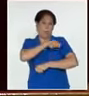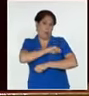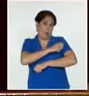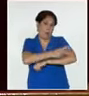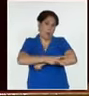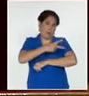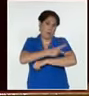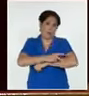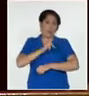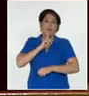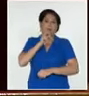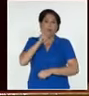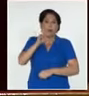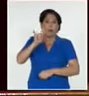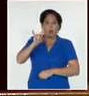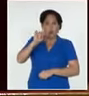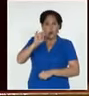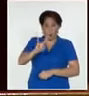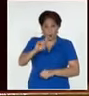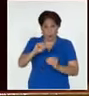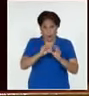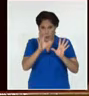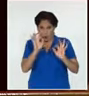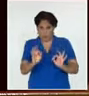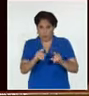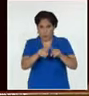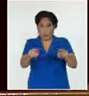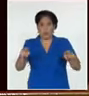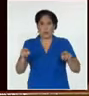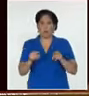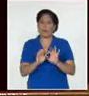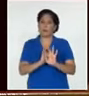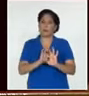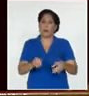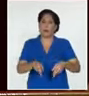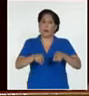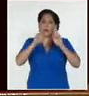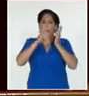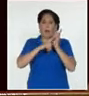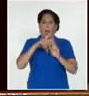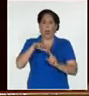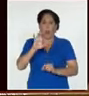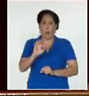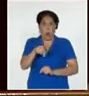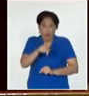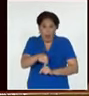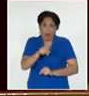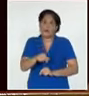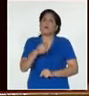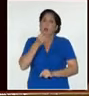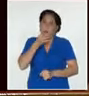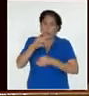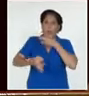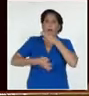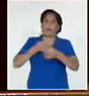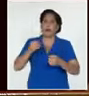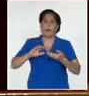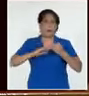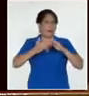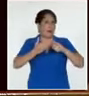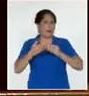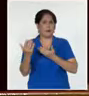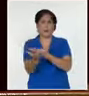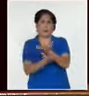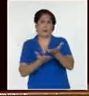viernes 29 a las 9 de la mañana en el Salón de Protocolo del Hotel Palco, otra oportunidad para el diálogo e